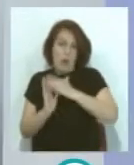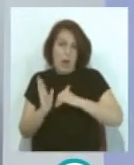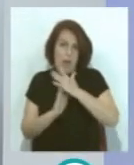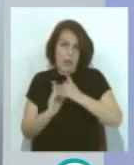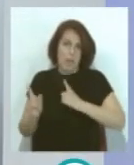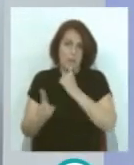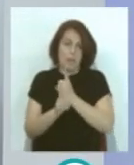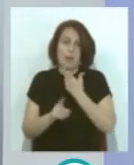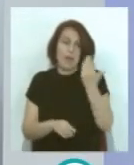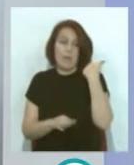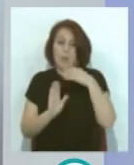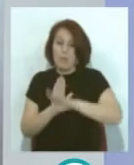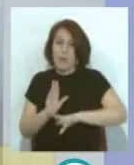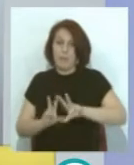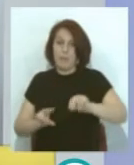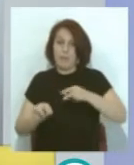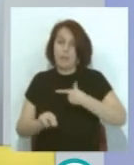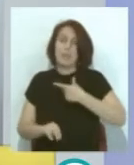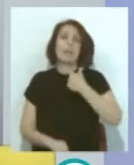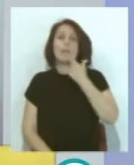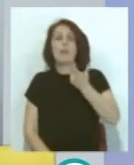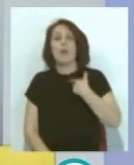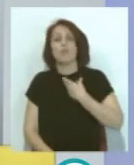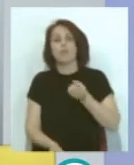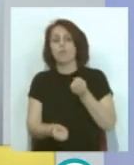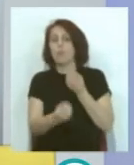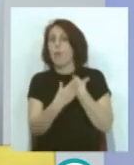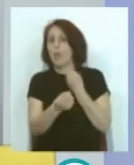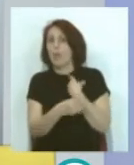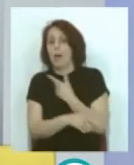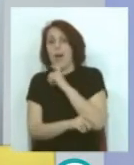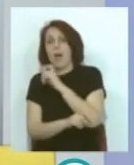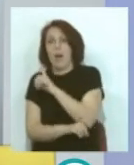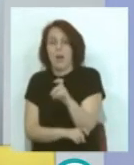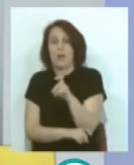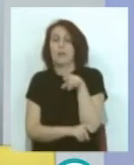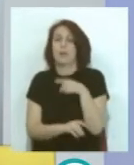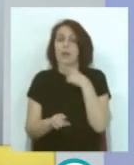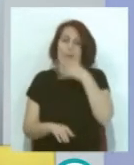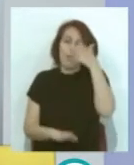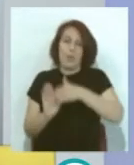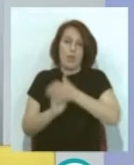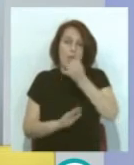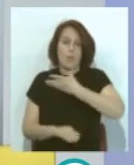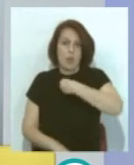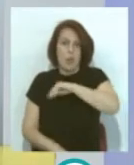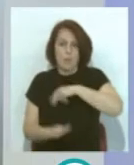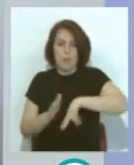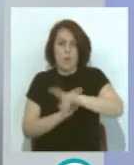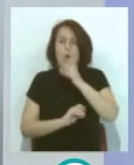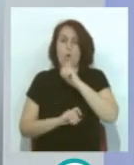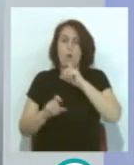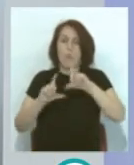Sí, ayer cerramos el programa precisamente haciéndonos eco, ¿no?, de esa información en la que la Real Federación Española de Fútbol, a través de su